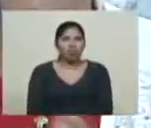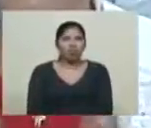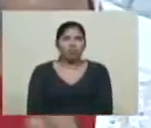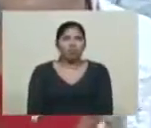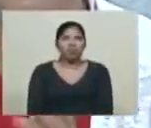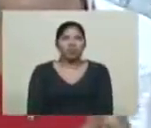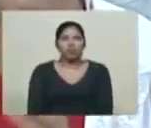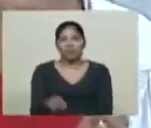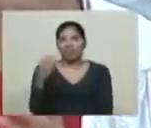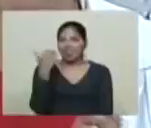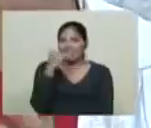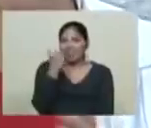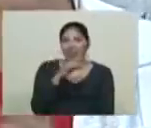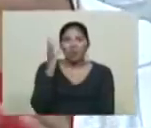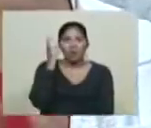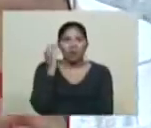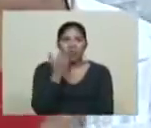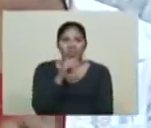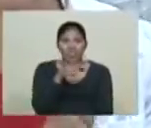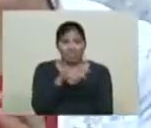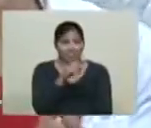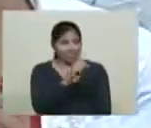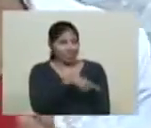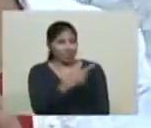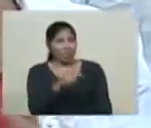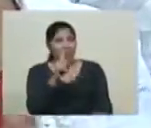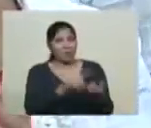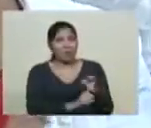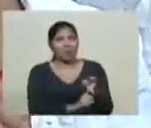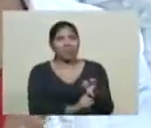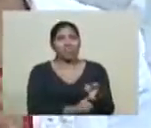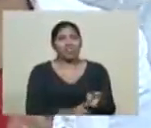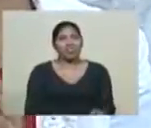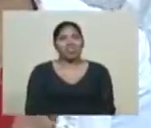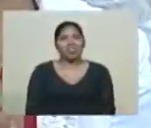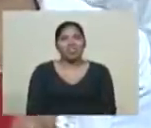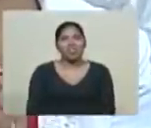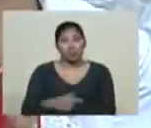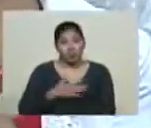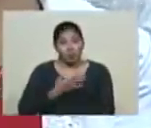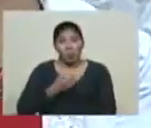Se ríen las mujeres. ¿Verdad, Silvia? Si yo pudiera parir,